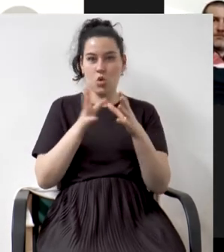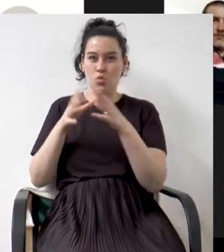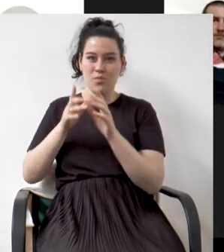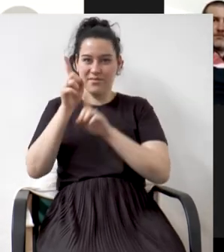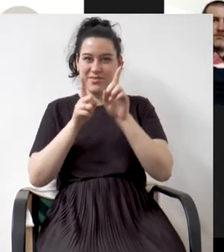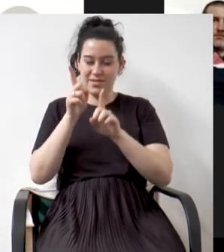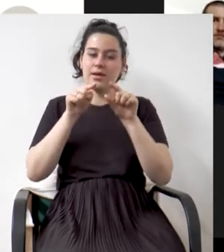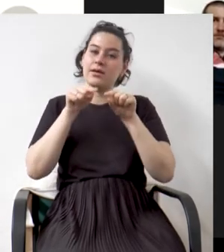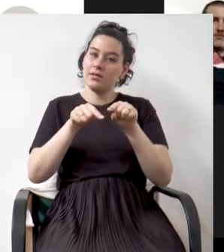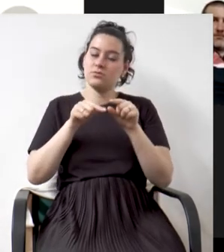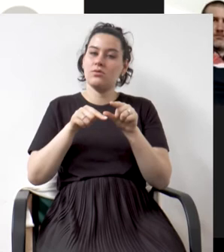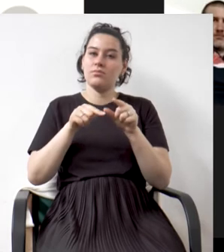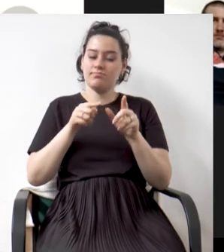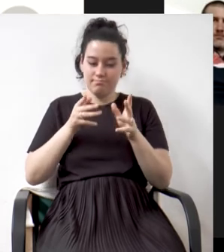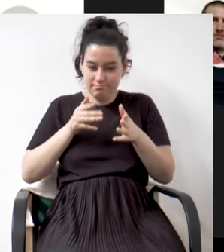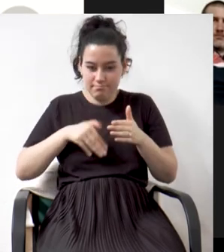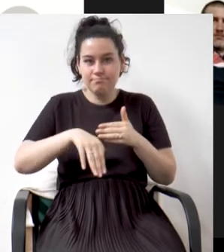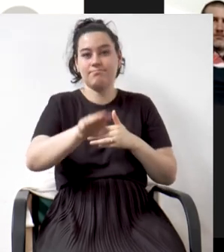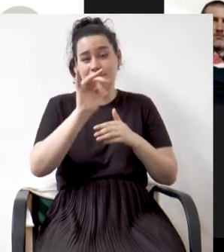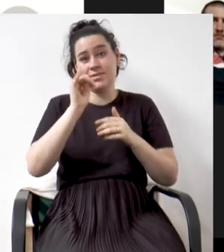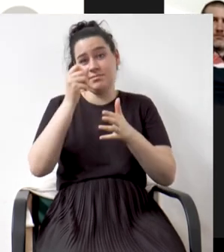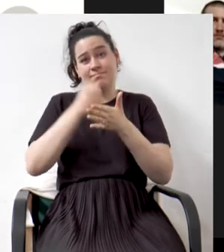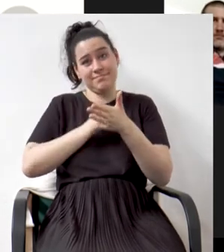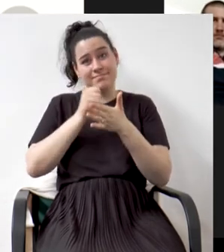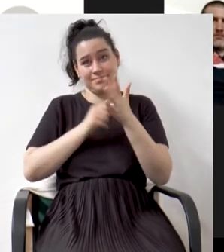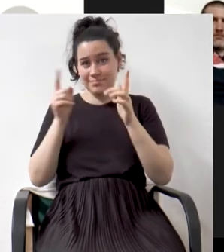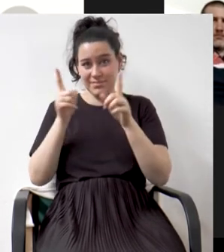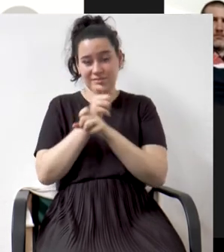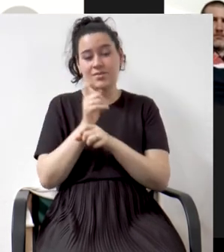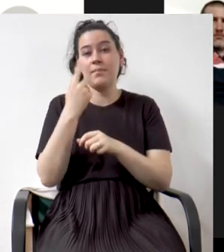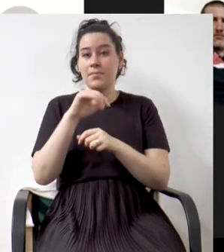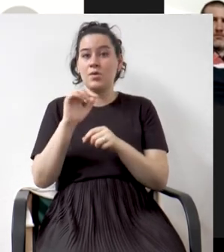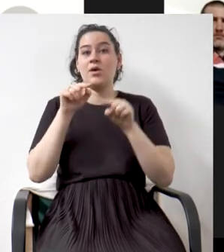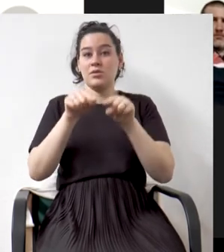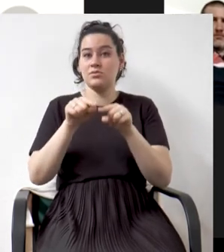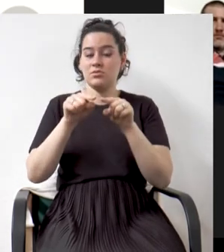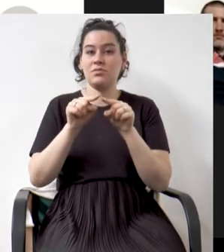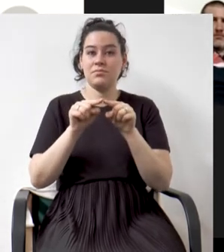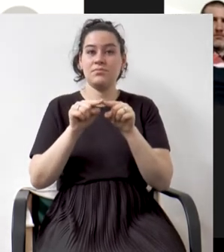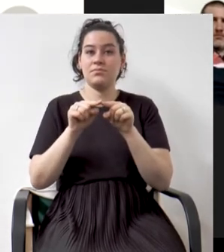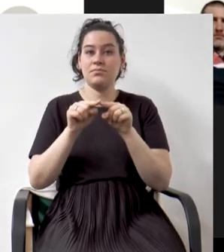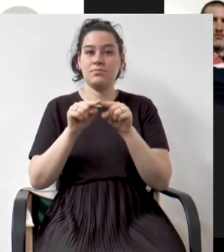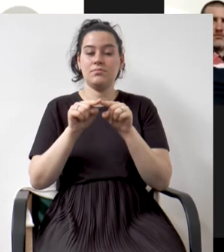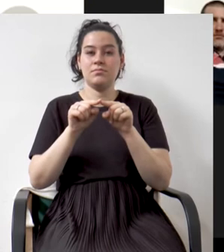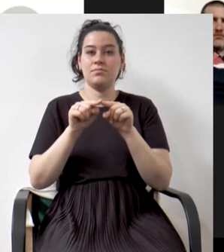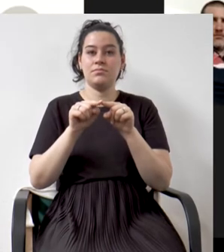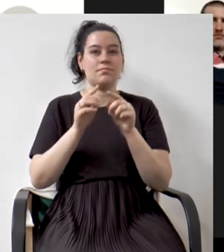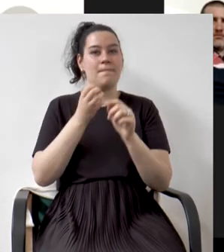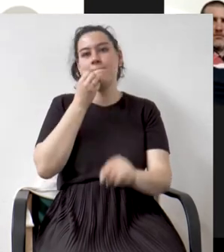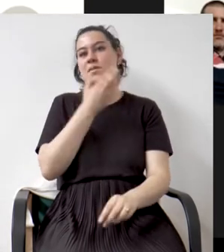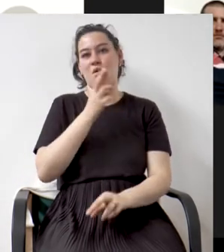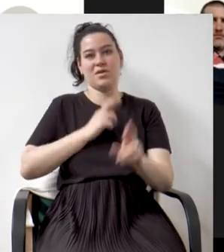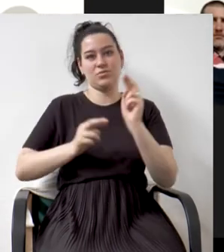que es un camino que es dificultoso, pero es el camino que obtiene, sin duda,